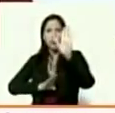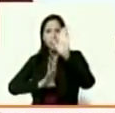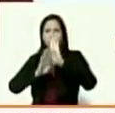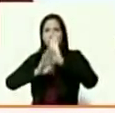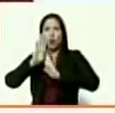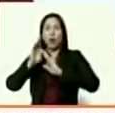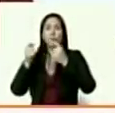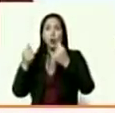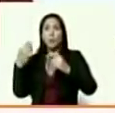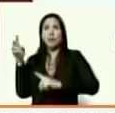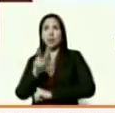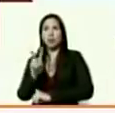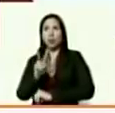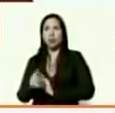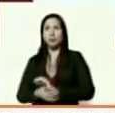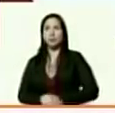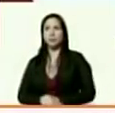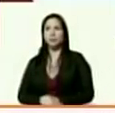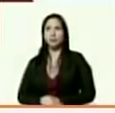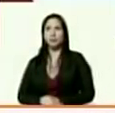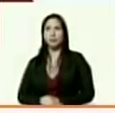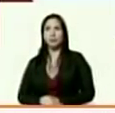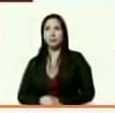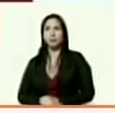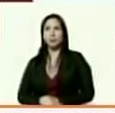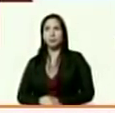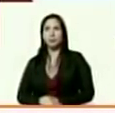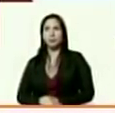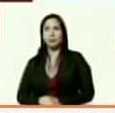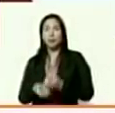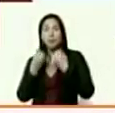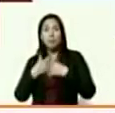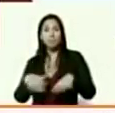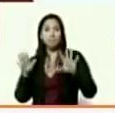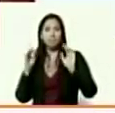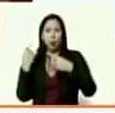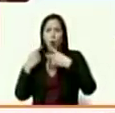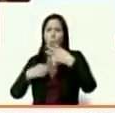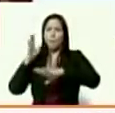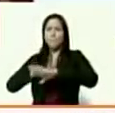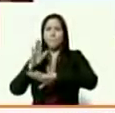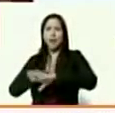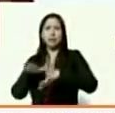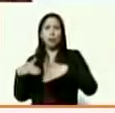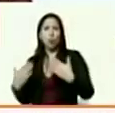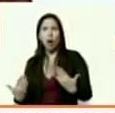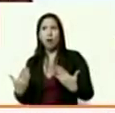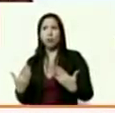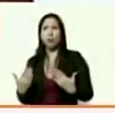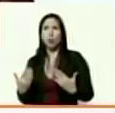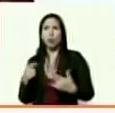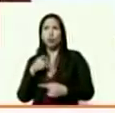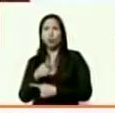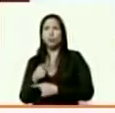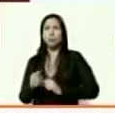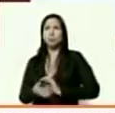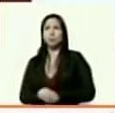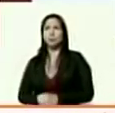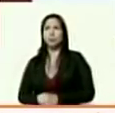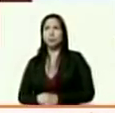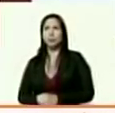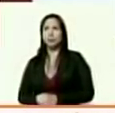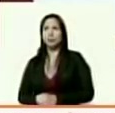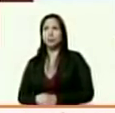la economía venezolana. Bueno, son las cosas que ocurren cuando tú taponas a la